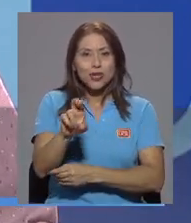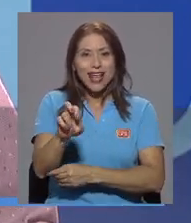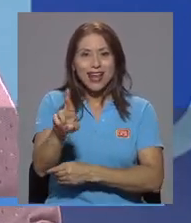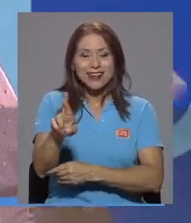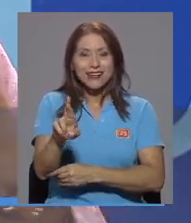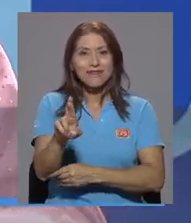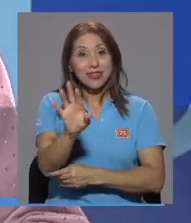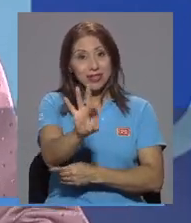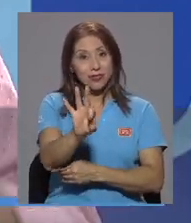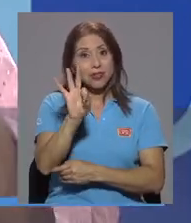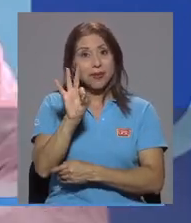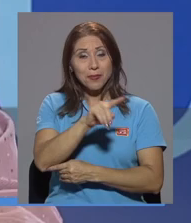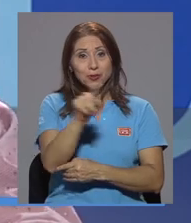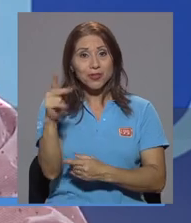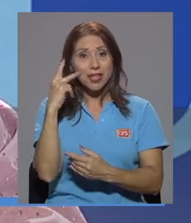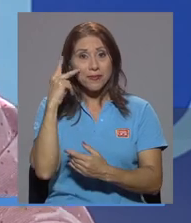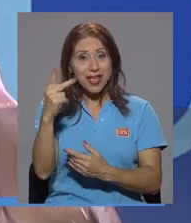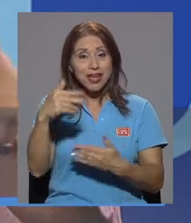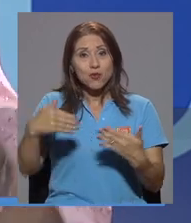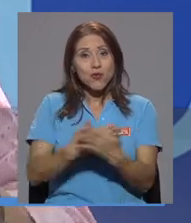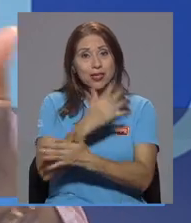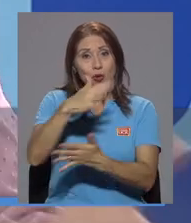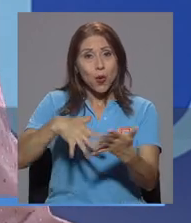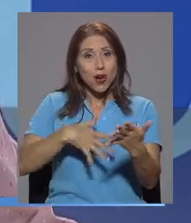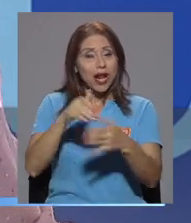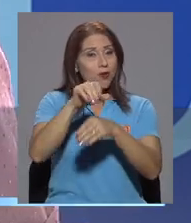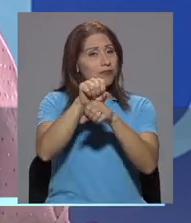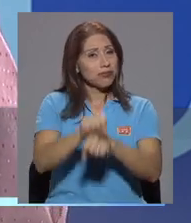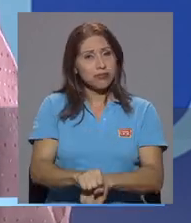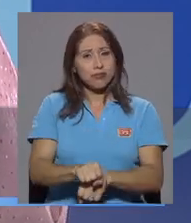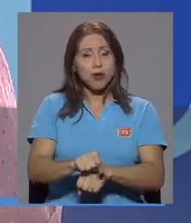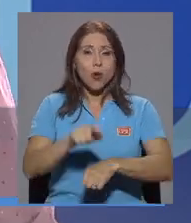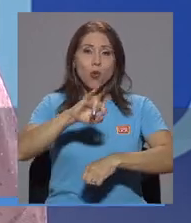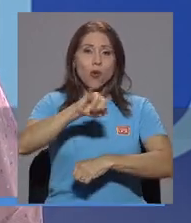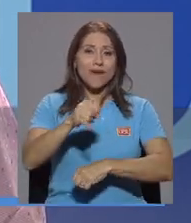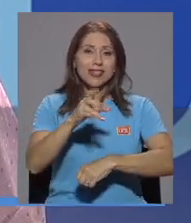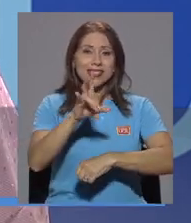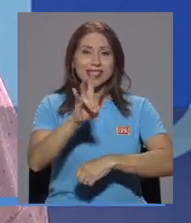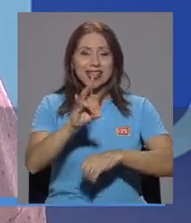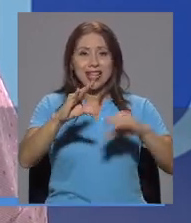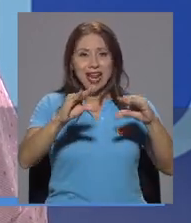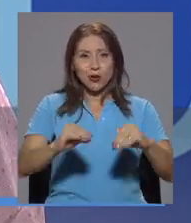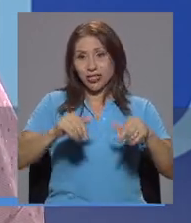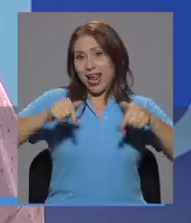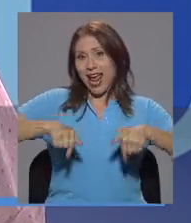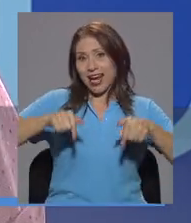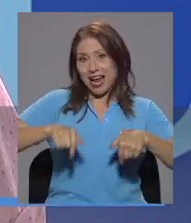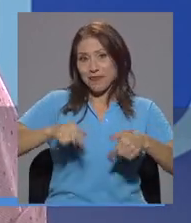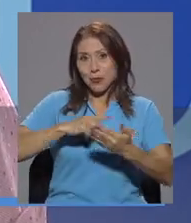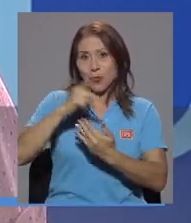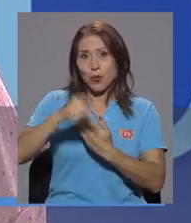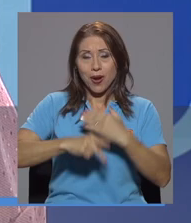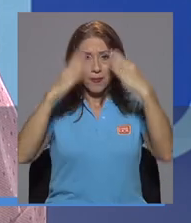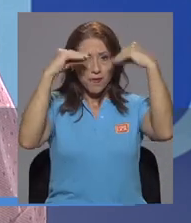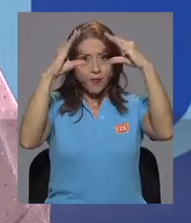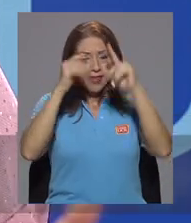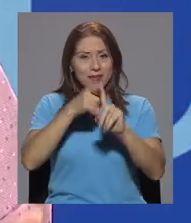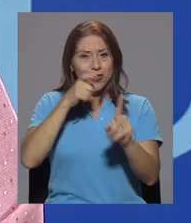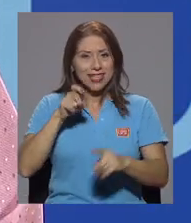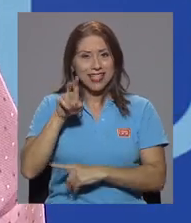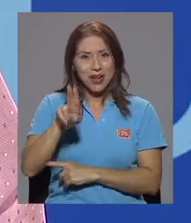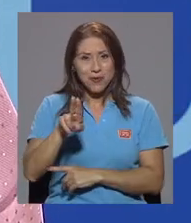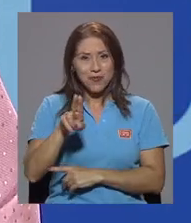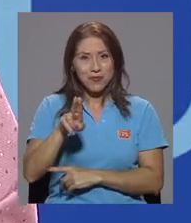los invitamos a que nos vean en nuestro horario habitual los jueves a las 7 de la noche acá en una edición más de su informativo desde la uv